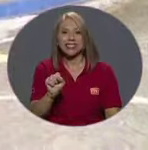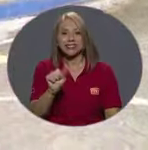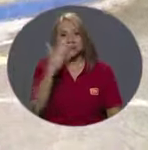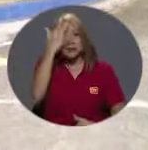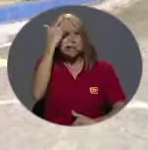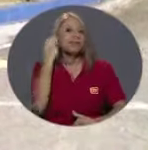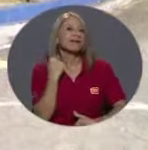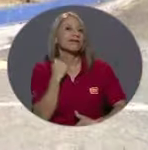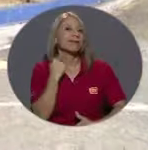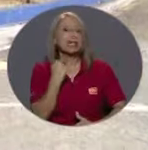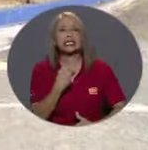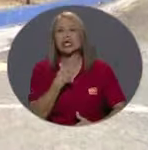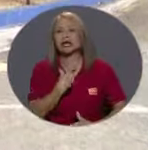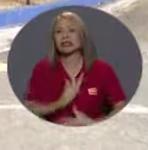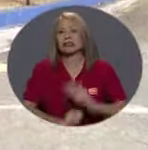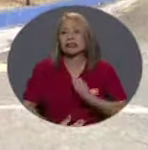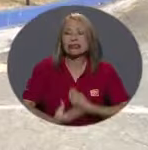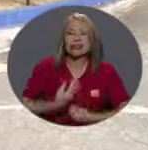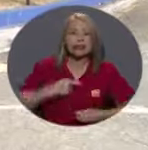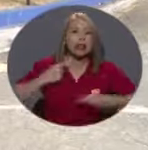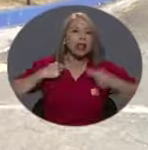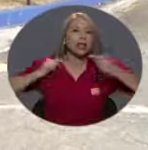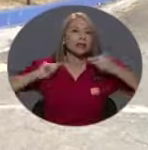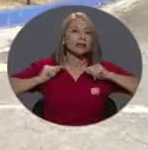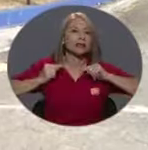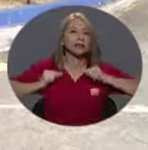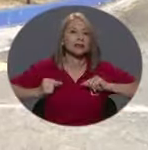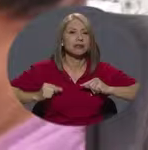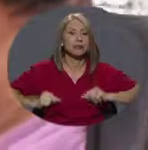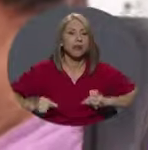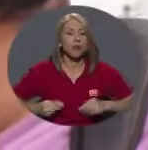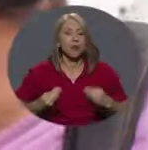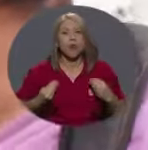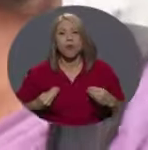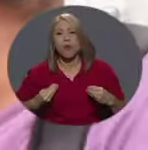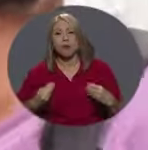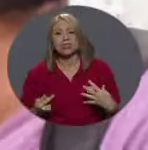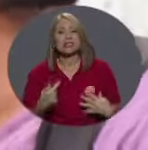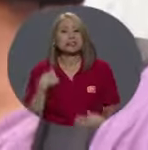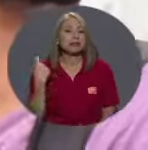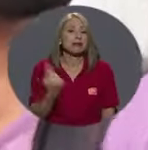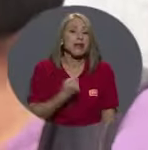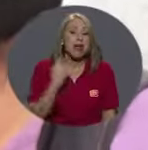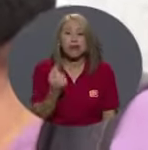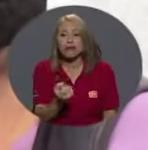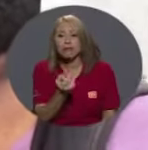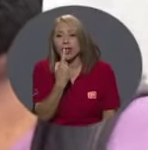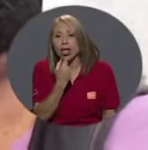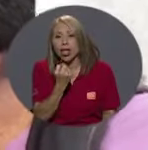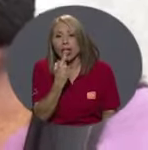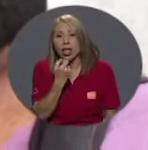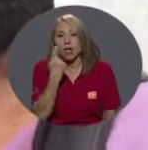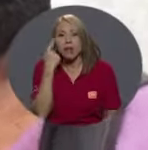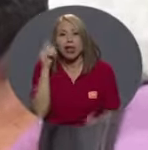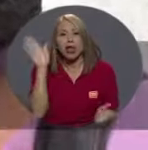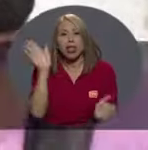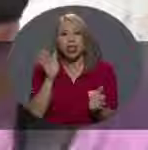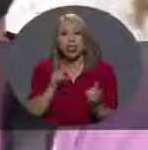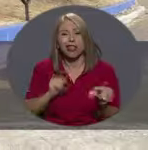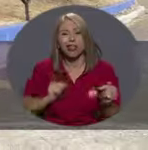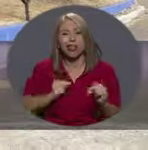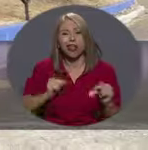muy sufrida, vivo con muchas dolencias en mi cuerpo, paso tomando pastillas para el